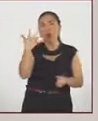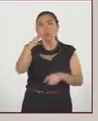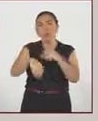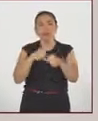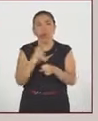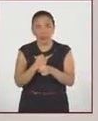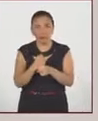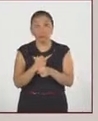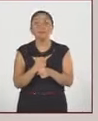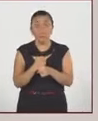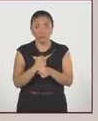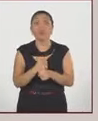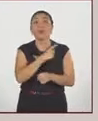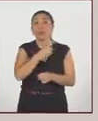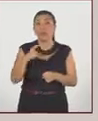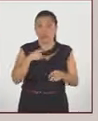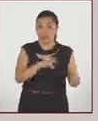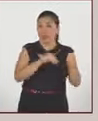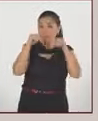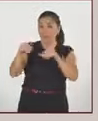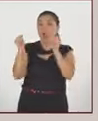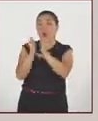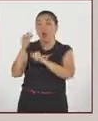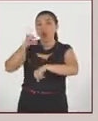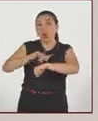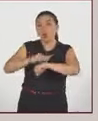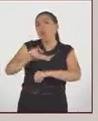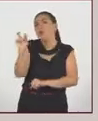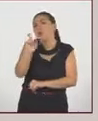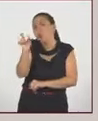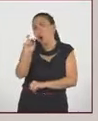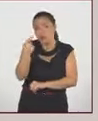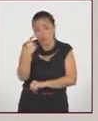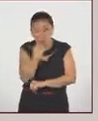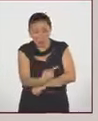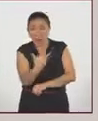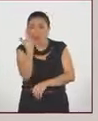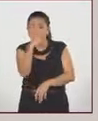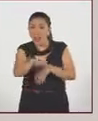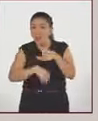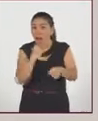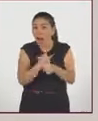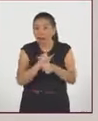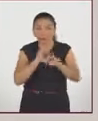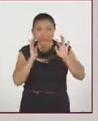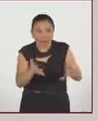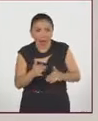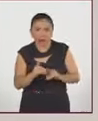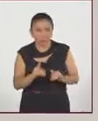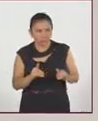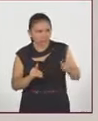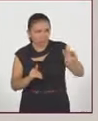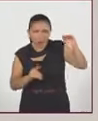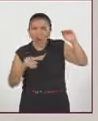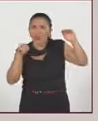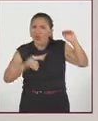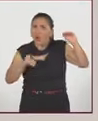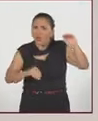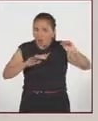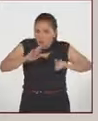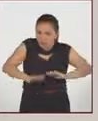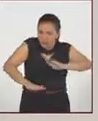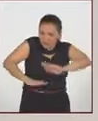Cuando derivar, cuando es más allá de los 10 años, y aún así esta marcha va siendo muy